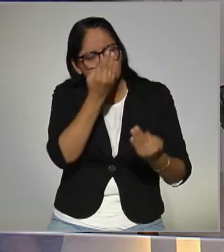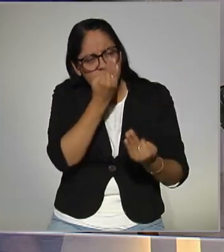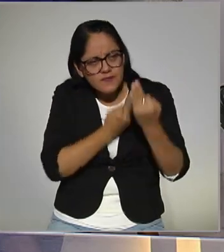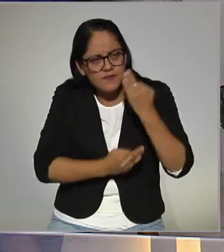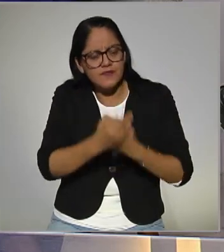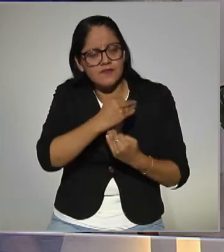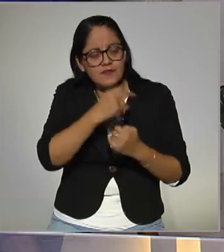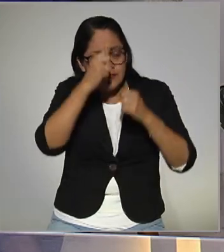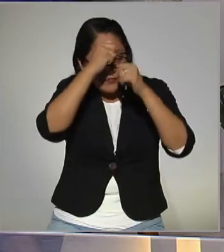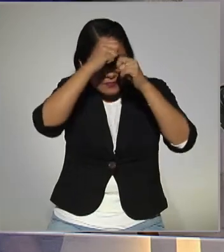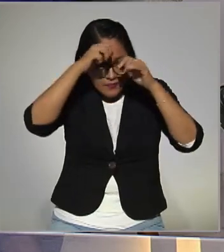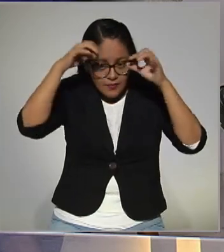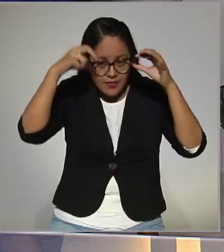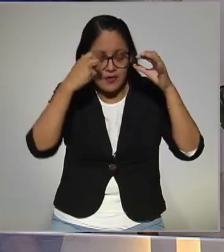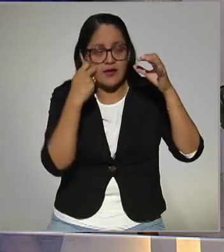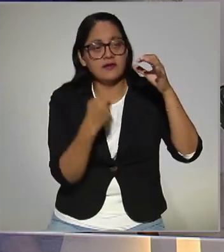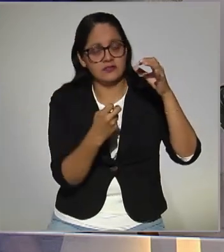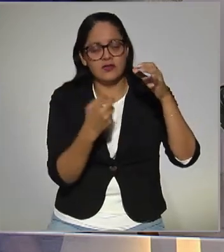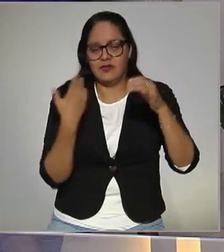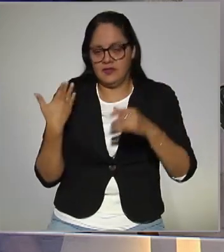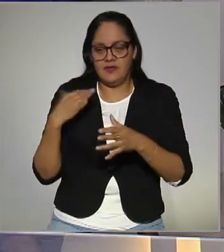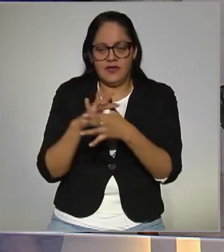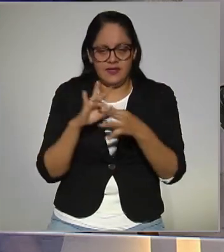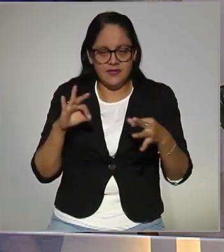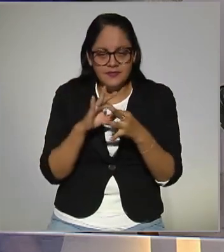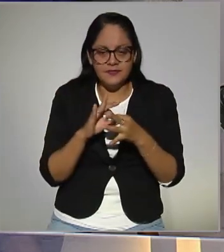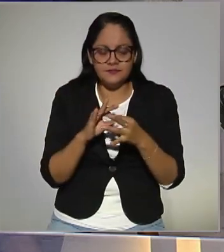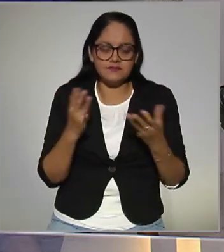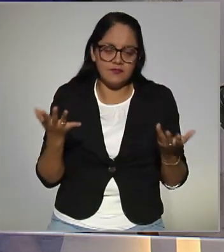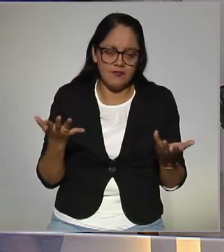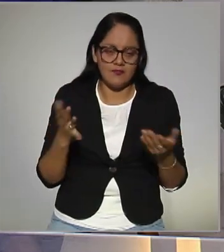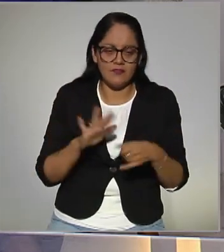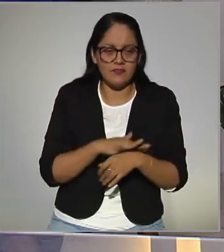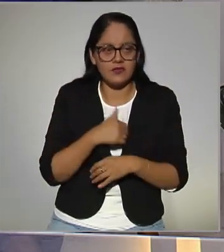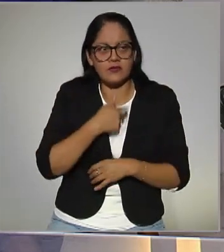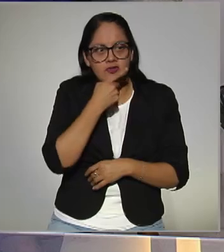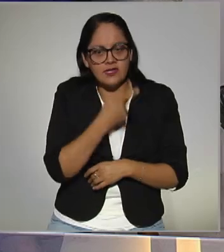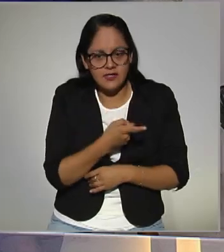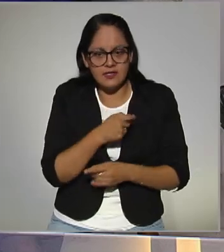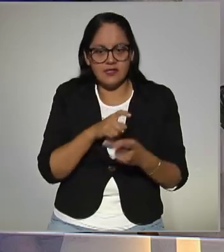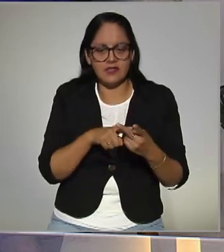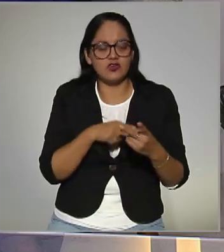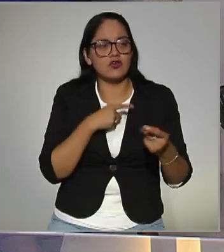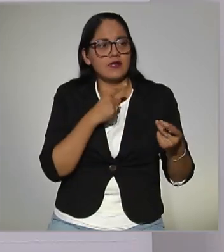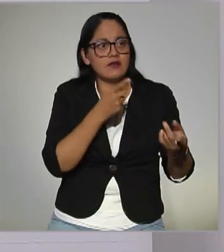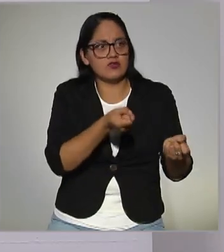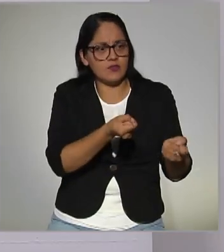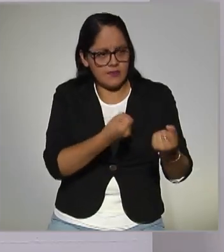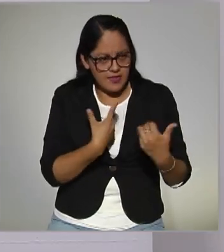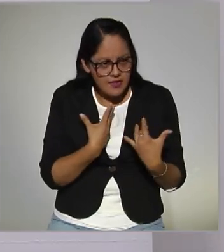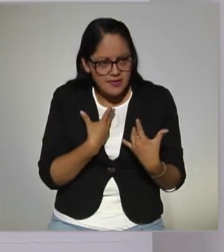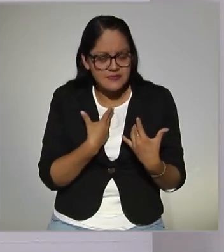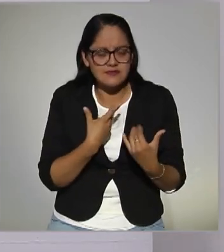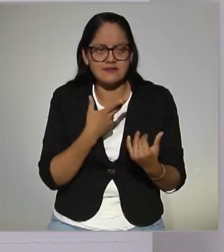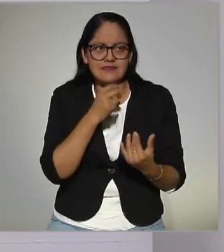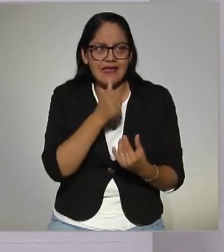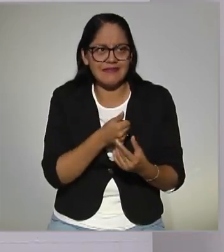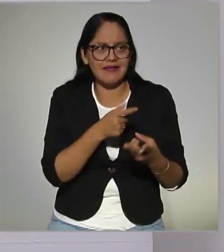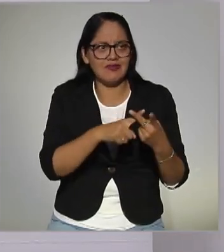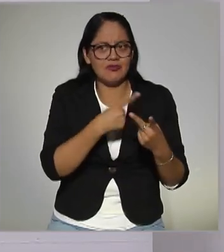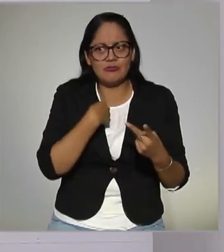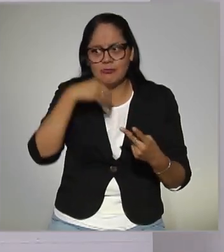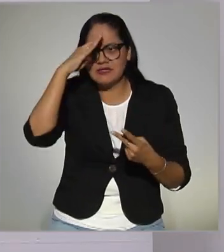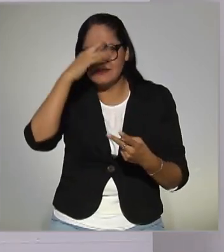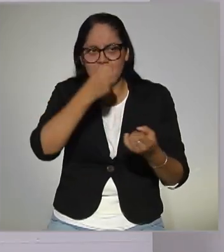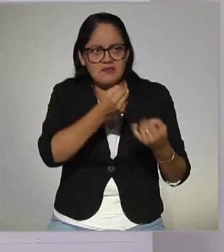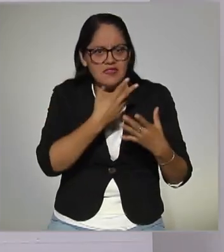¿no? De alguna manera eso, decía hace rato un mensaje, porque no le di o porque si le di de la manera en que no esperaba, porque no fue como lo imaginaba, o sea, siempre